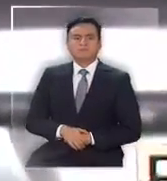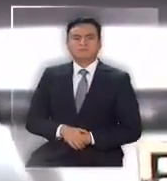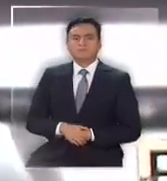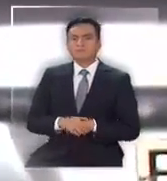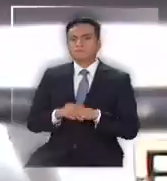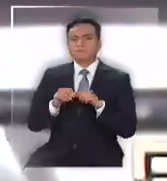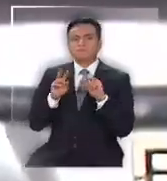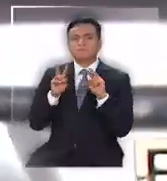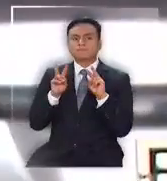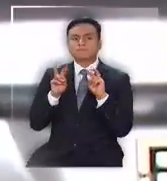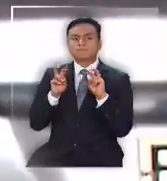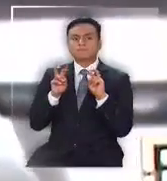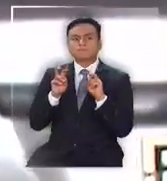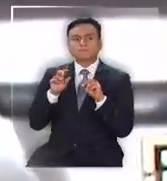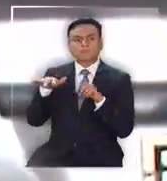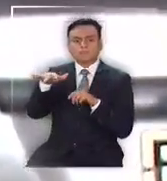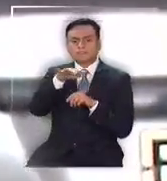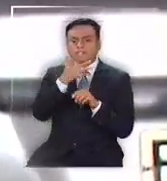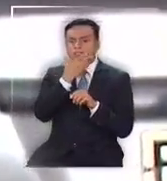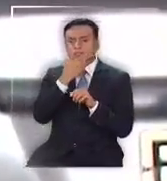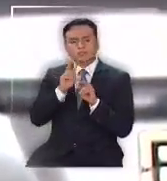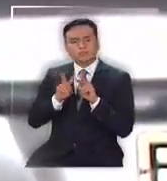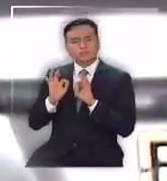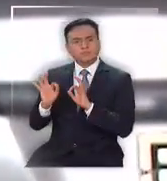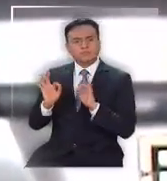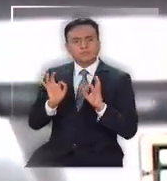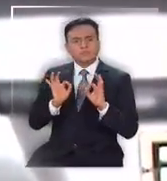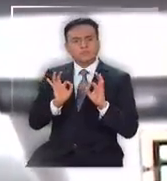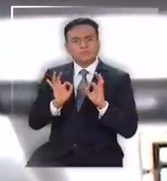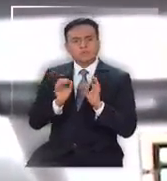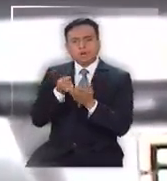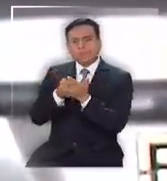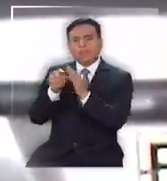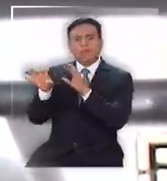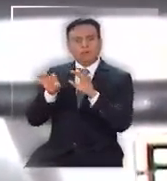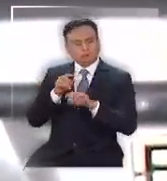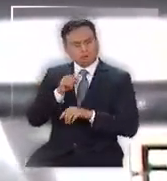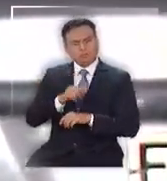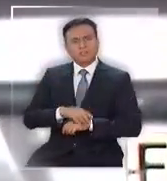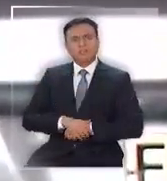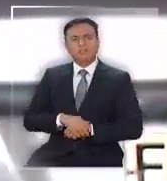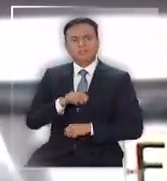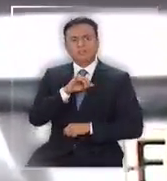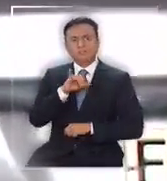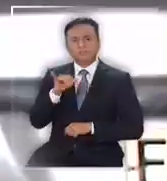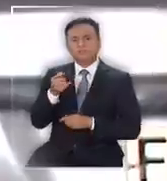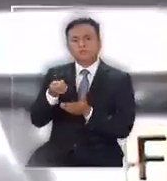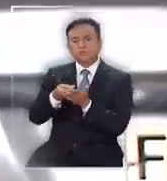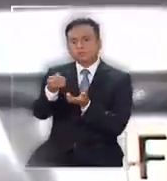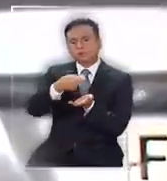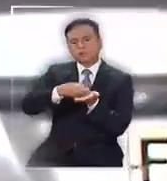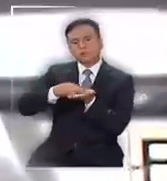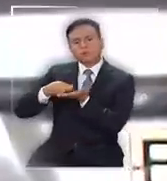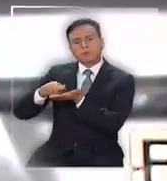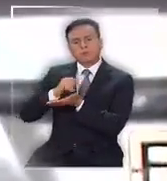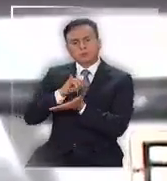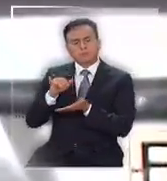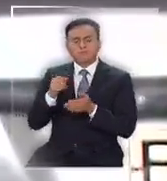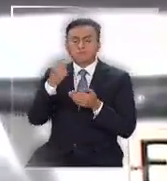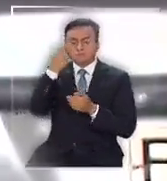Enmocear el recinto, el comprar las cosas, después pasar las cuentas.